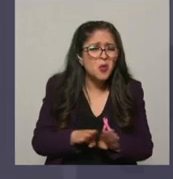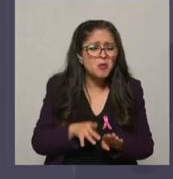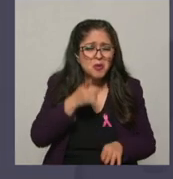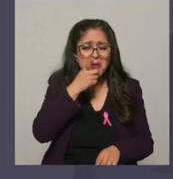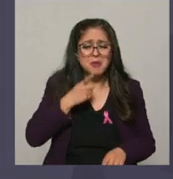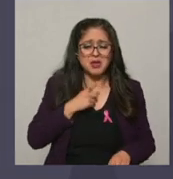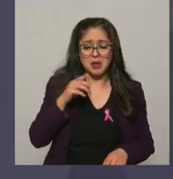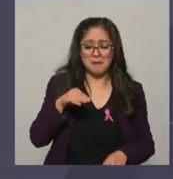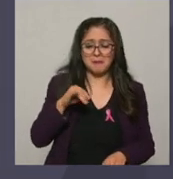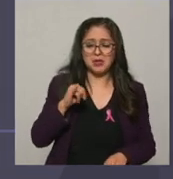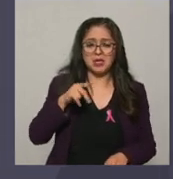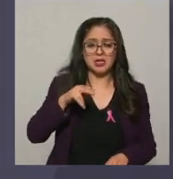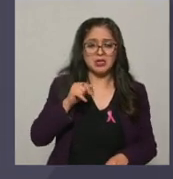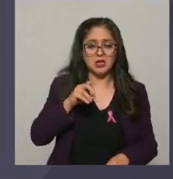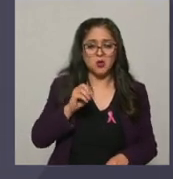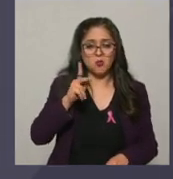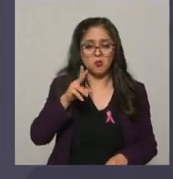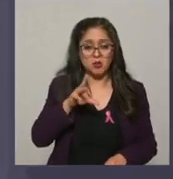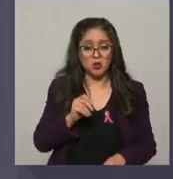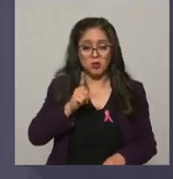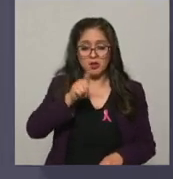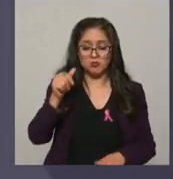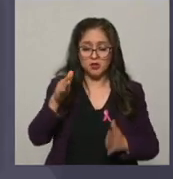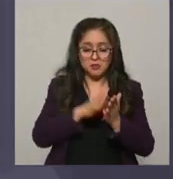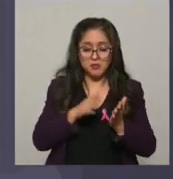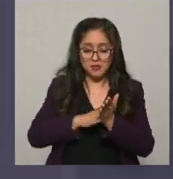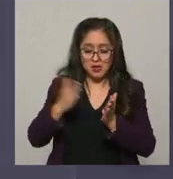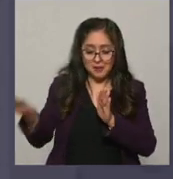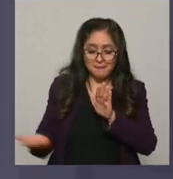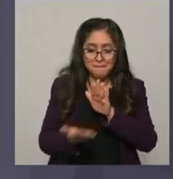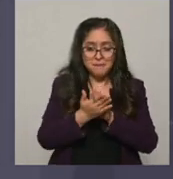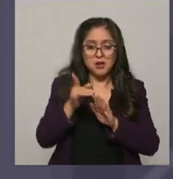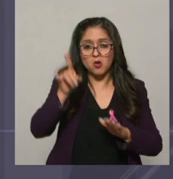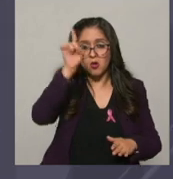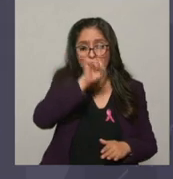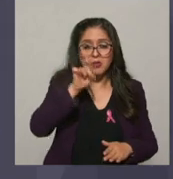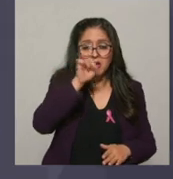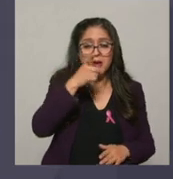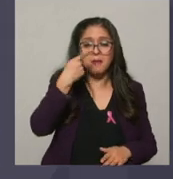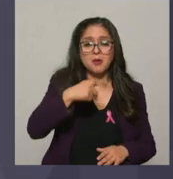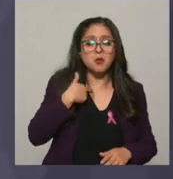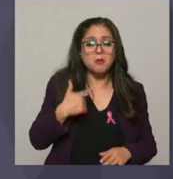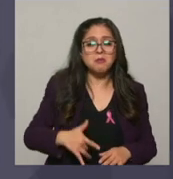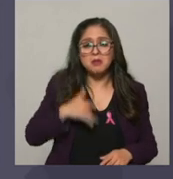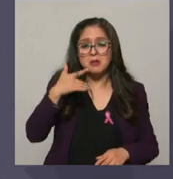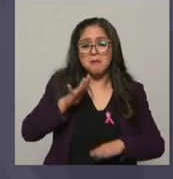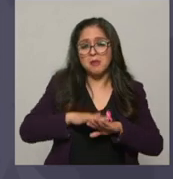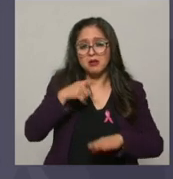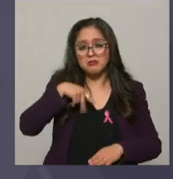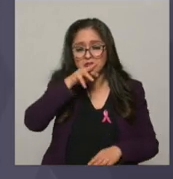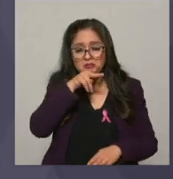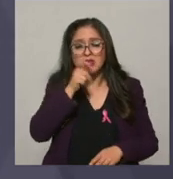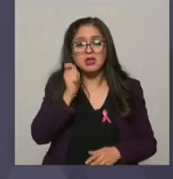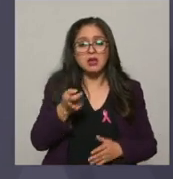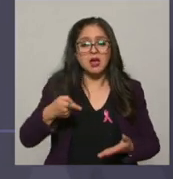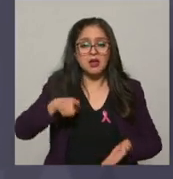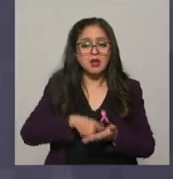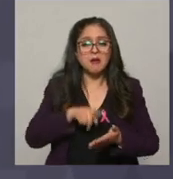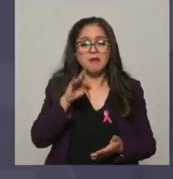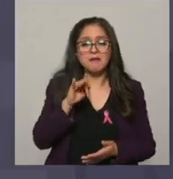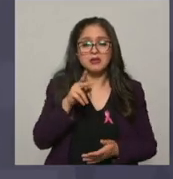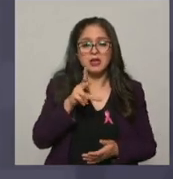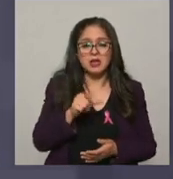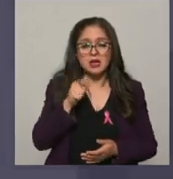Y que quedaron en la recomendación. Y están expuestas en la recomendación. Y lo que más preocupante es que dentro de la Fiscalía de